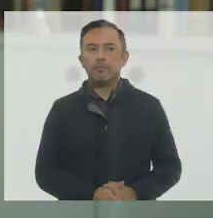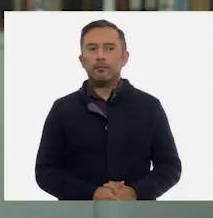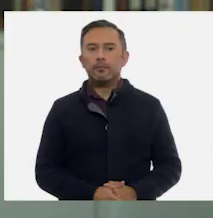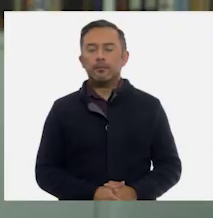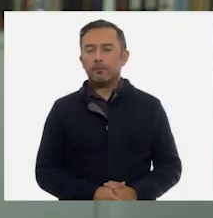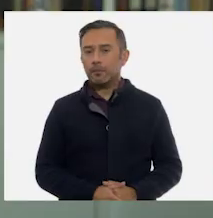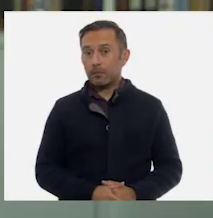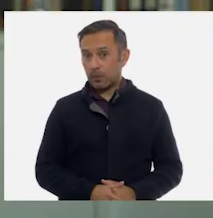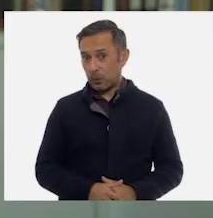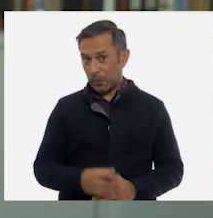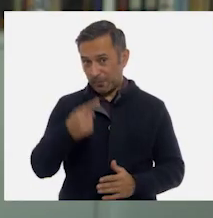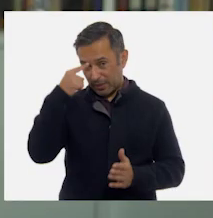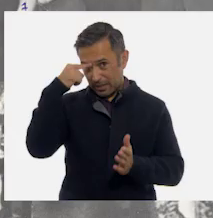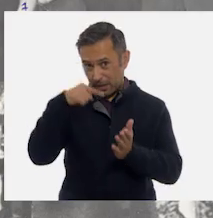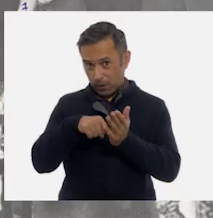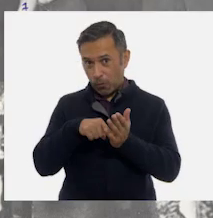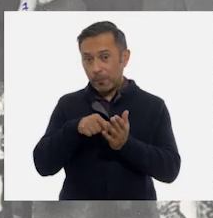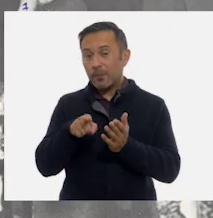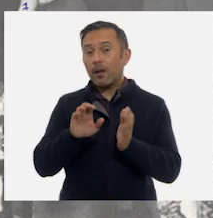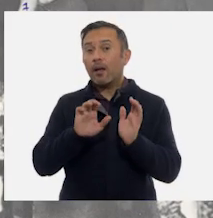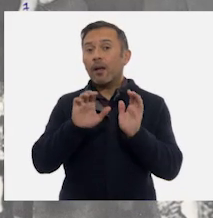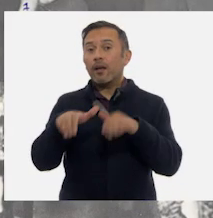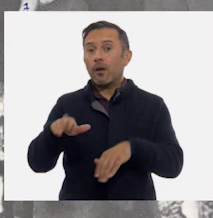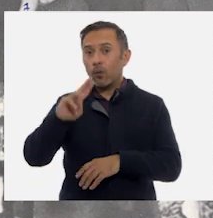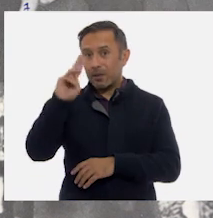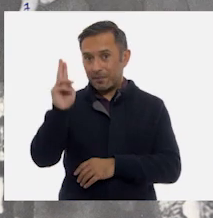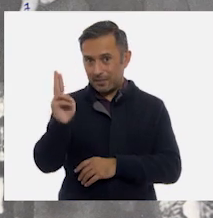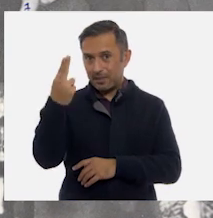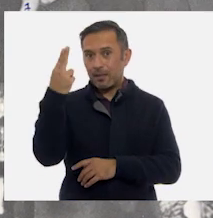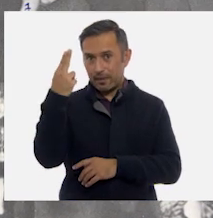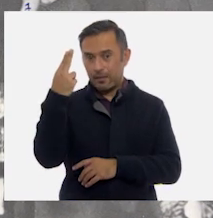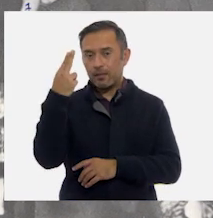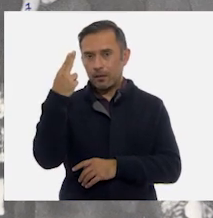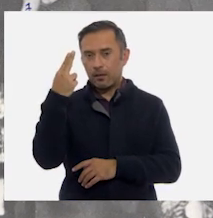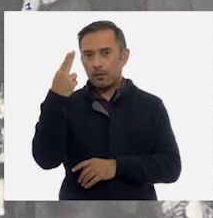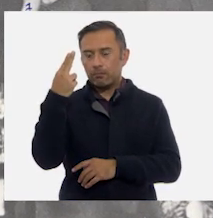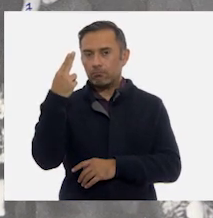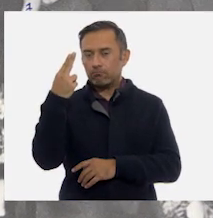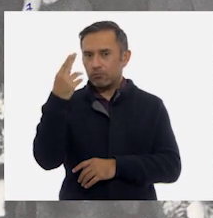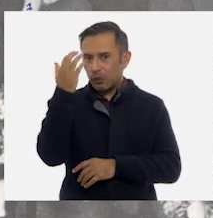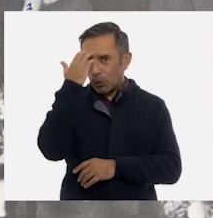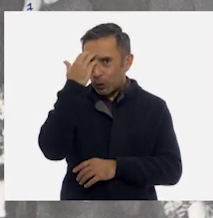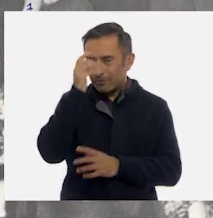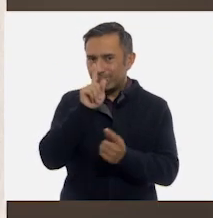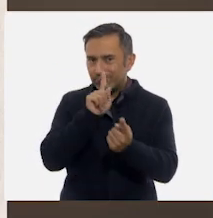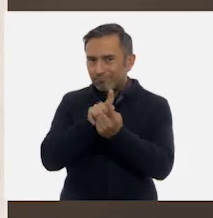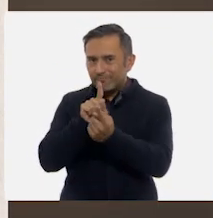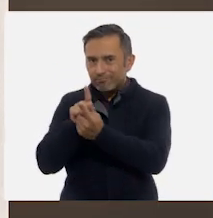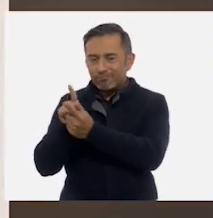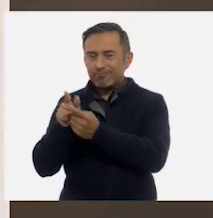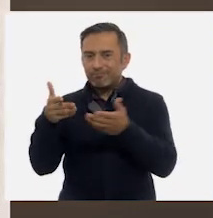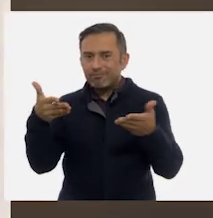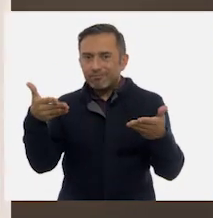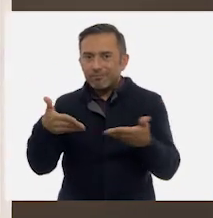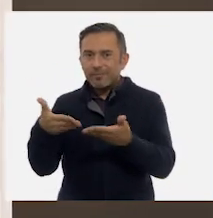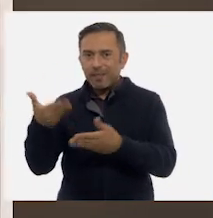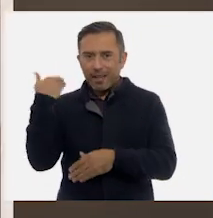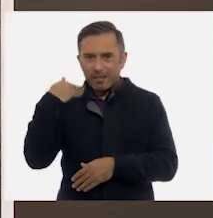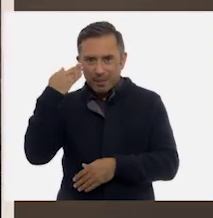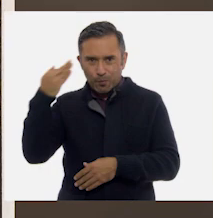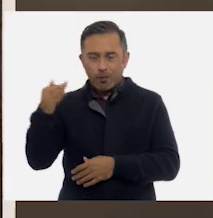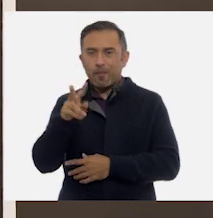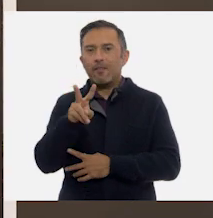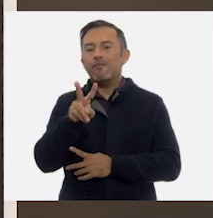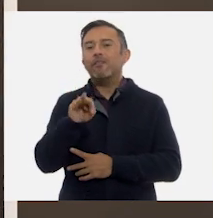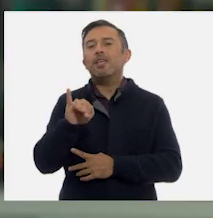Creo que entrar a la universidad, conocer a los contemporáneos, estar con Villaurrutia, por